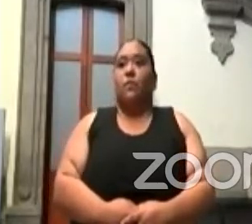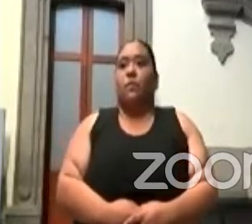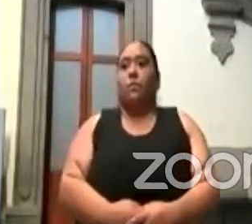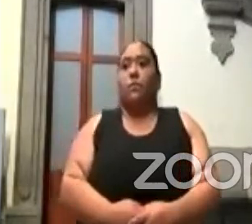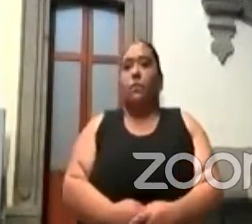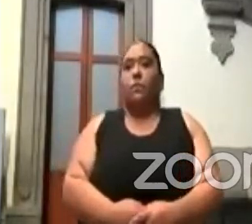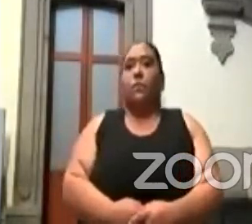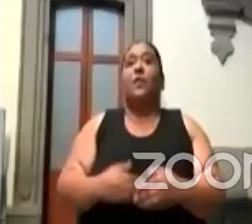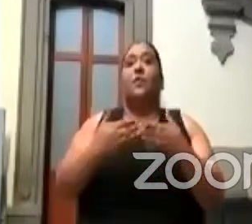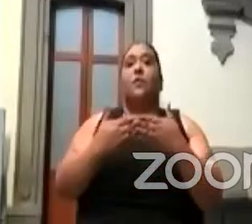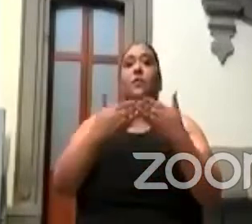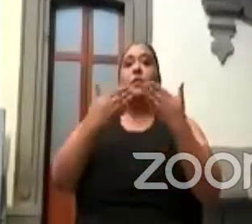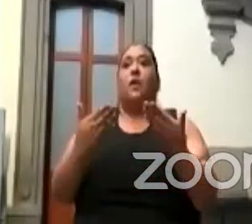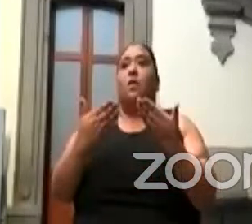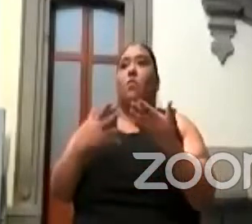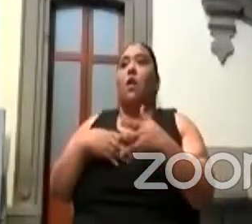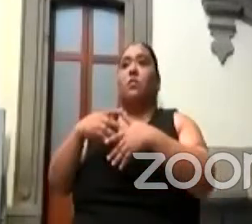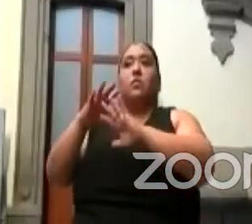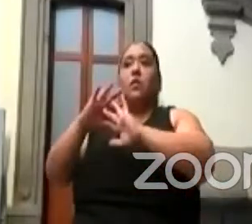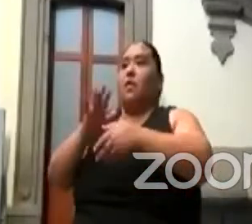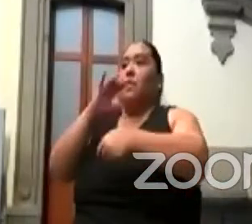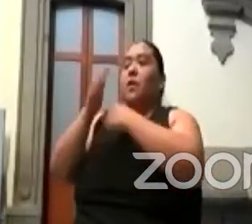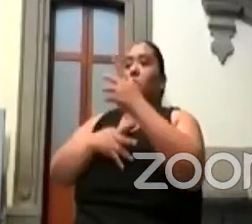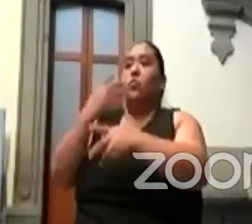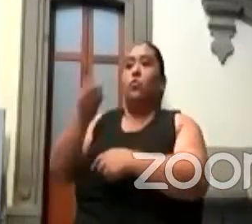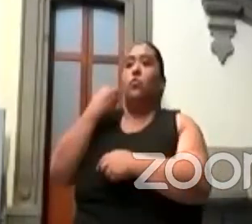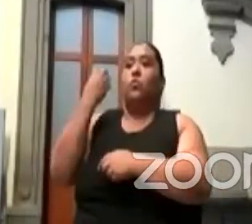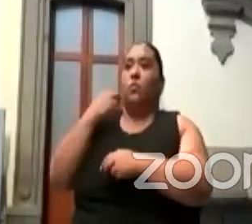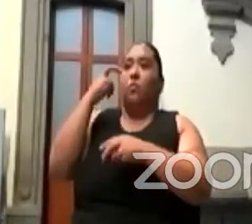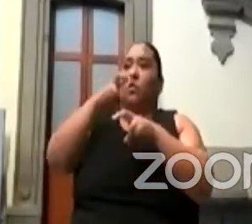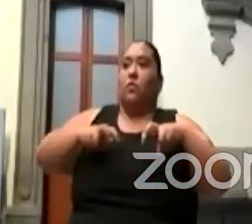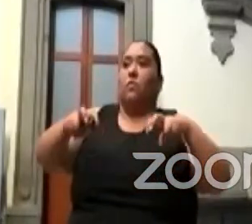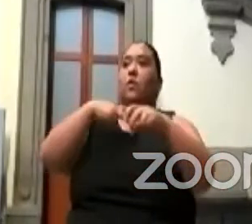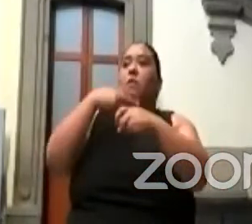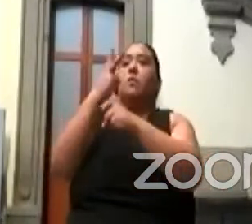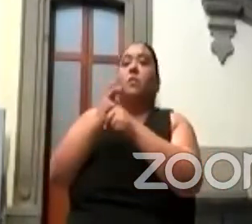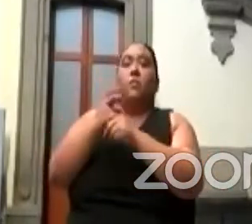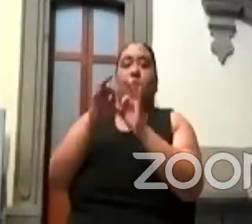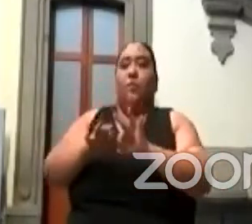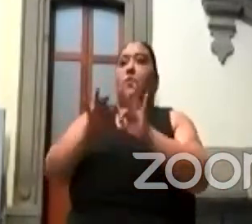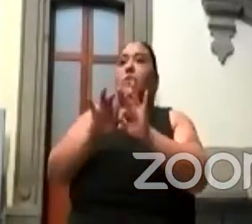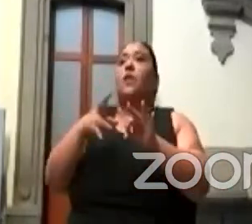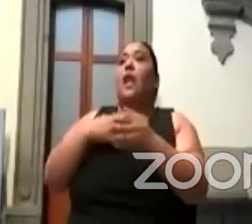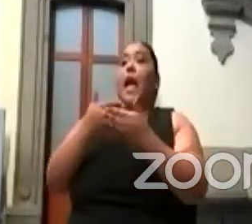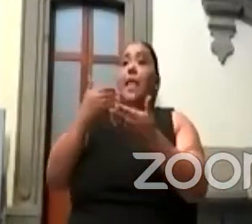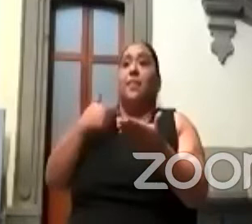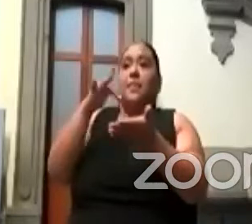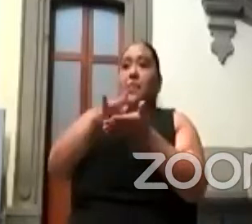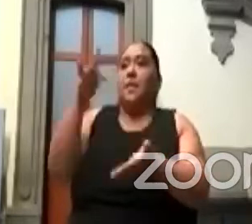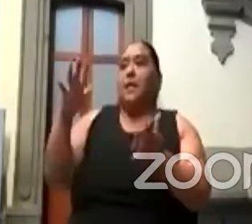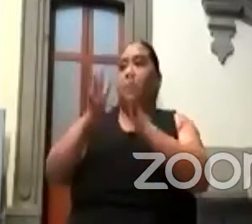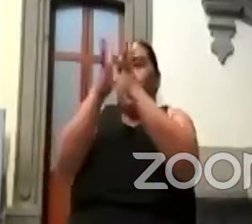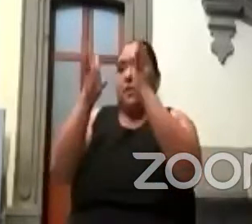Es así como despedimos la intervención de nuestro distinguido invitado, no sin antes agradecer su participación.